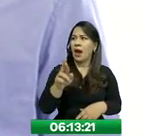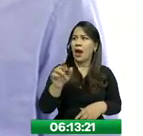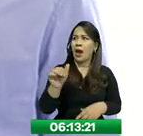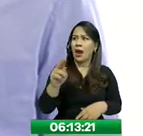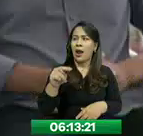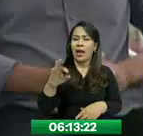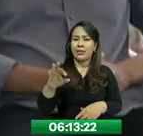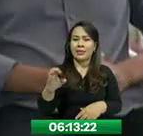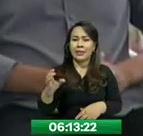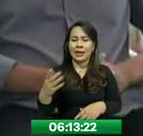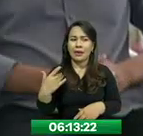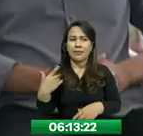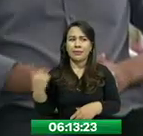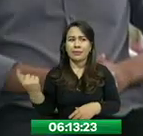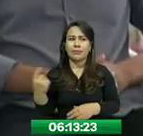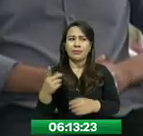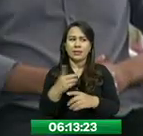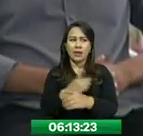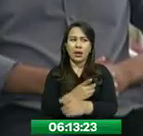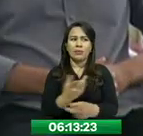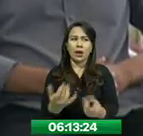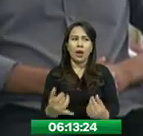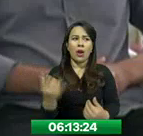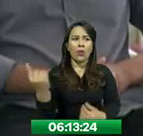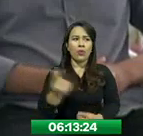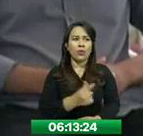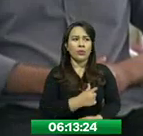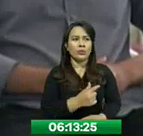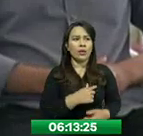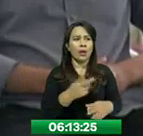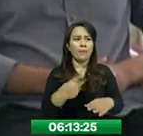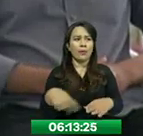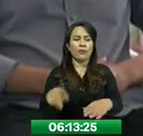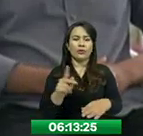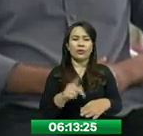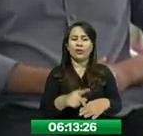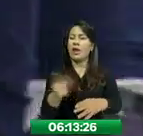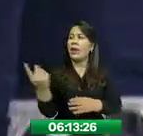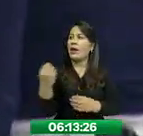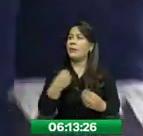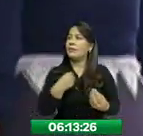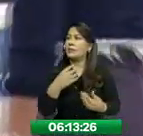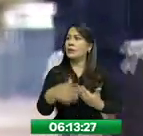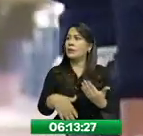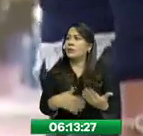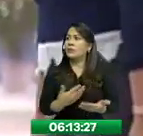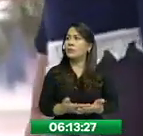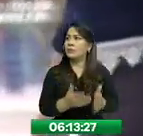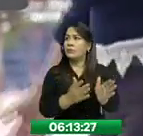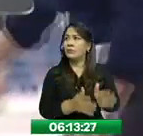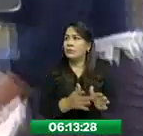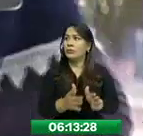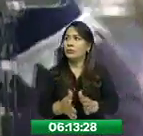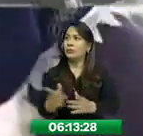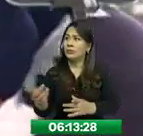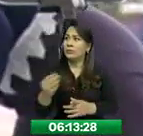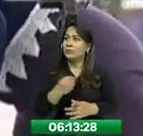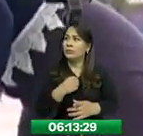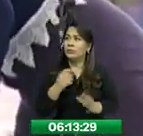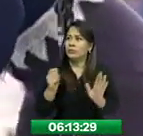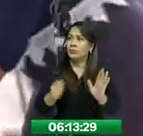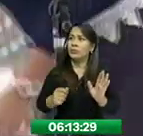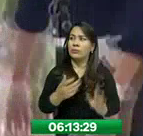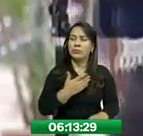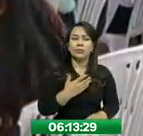una discapacidad. Testimonios de dos universitarios y profesionales que fueron la muestra principal de lo que, a juzgar del presidente